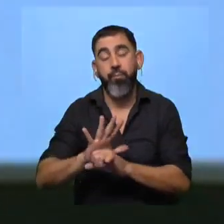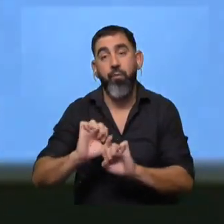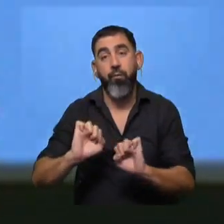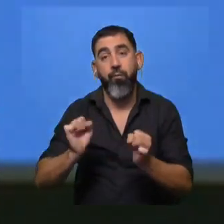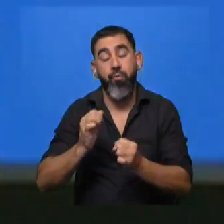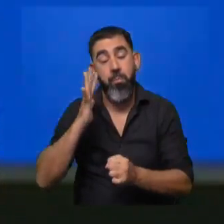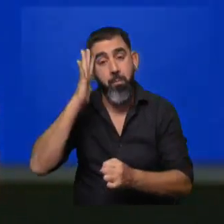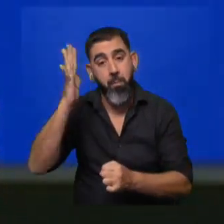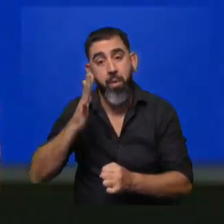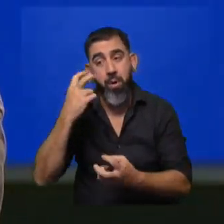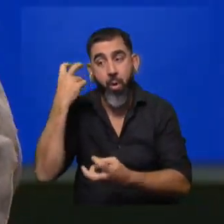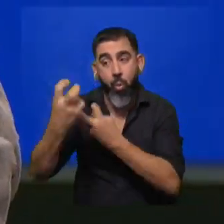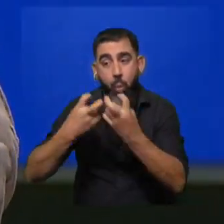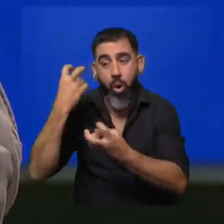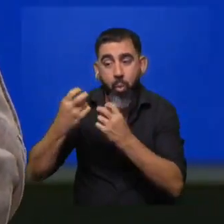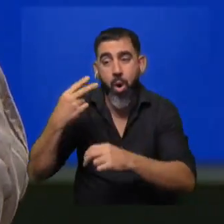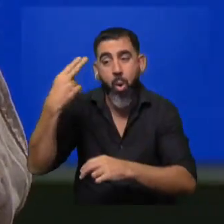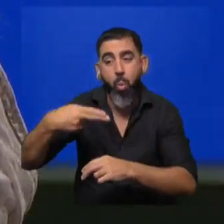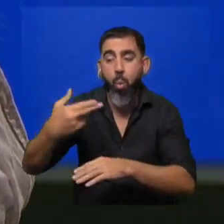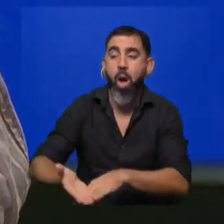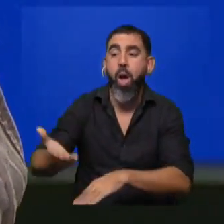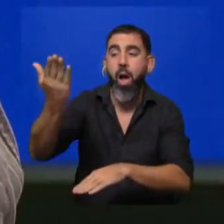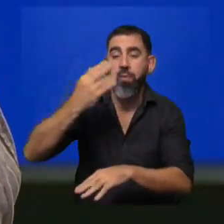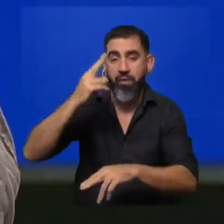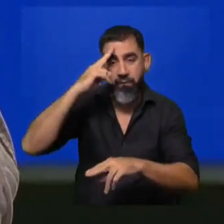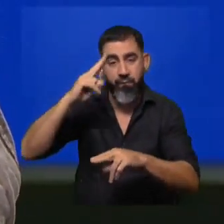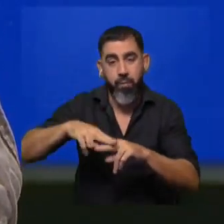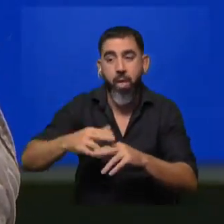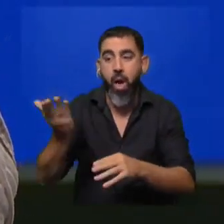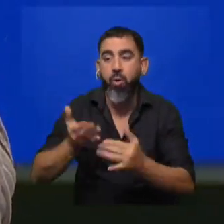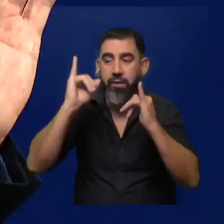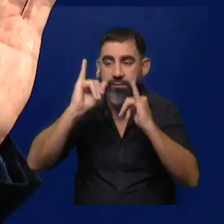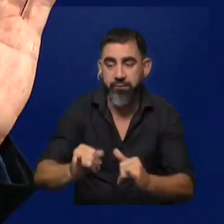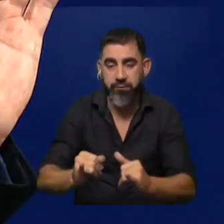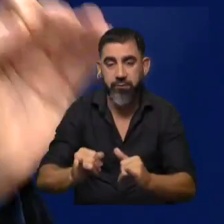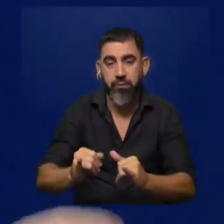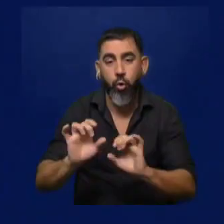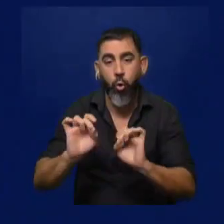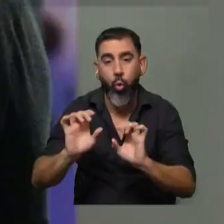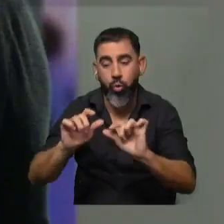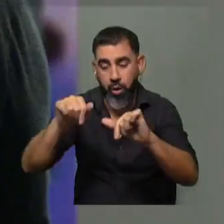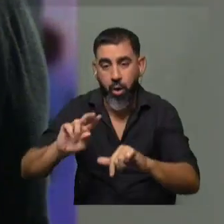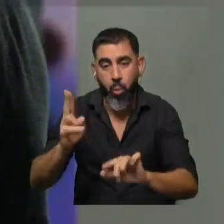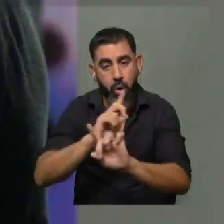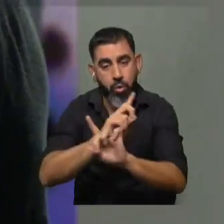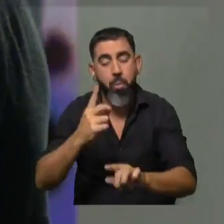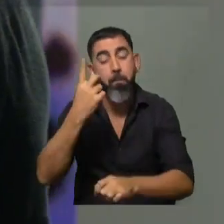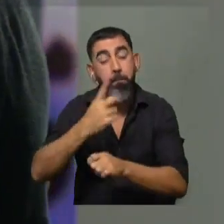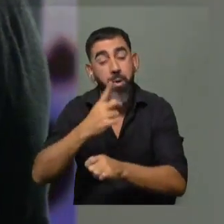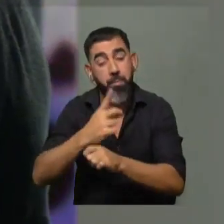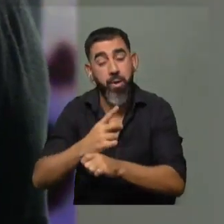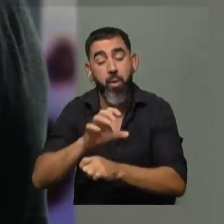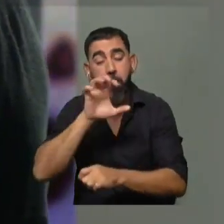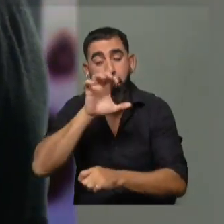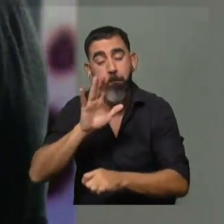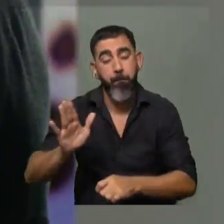algo que estábamos Una enfermedad buscando. que nunca antes No. habíamos tenido en Uruguay. No, con transmisión autóctona no. Porque el primer caso, la primera perrita a la que